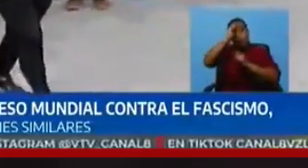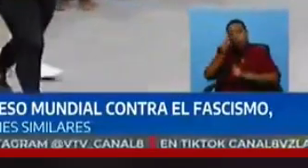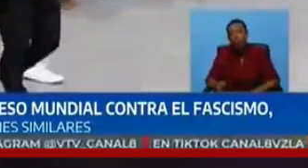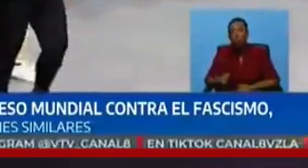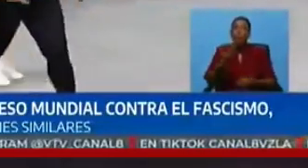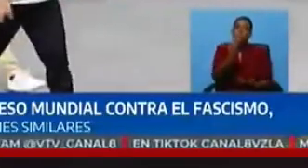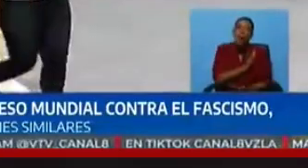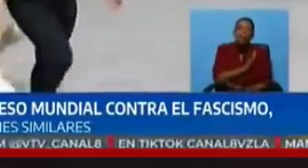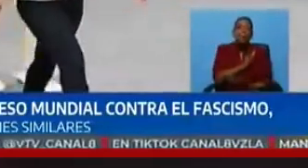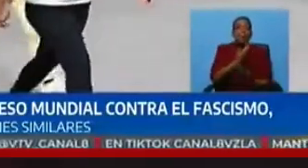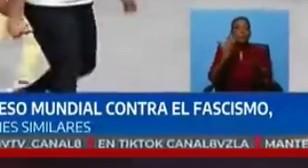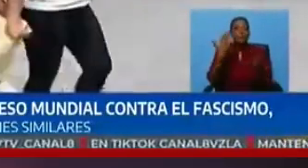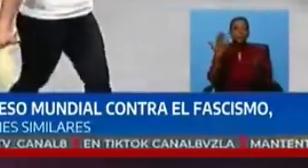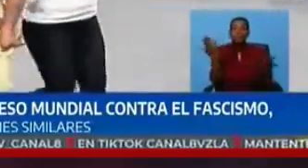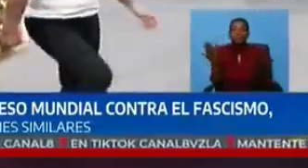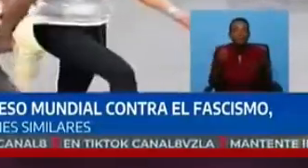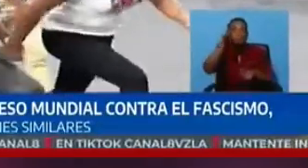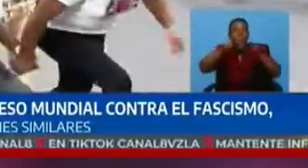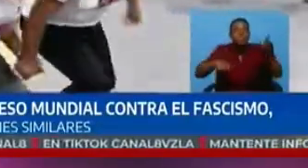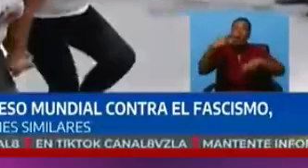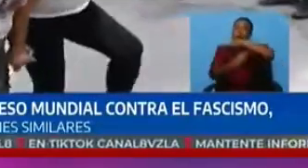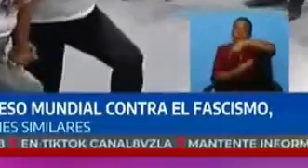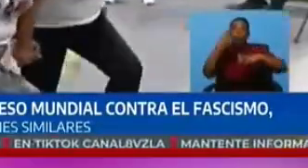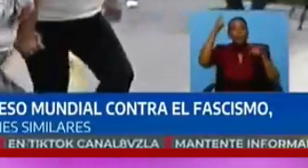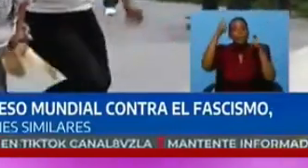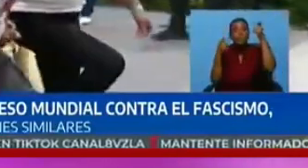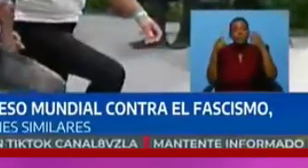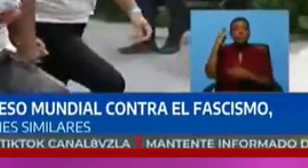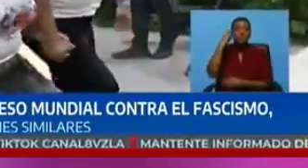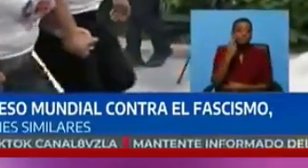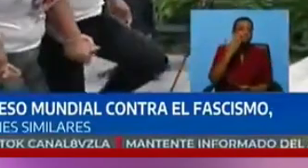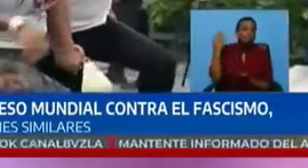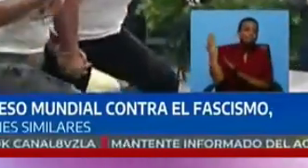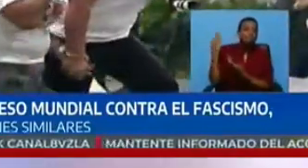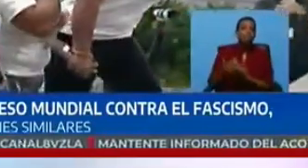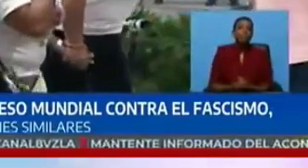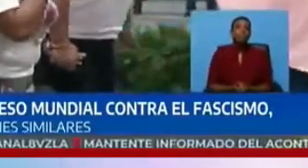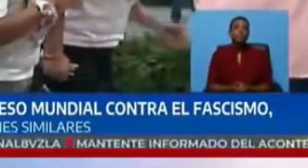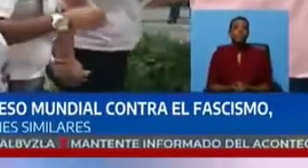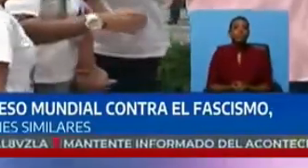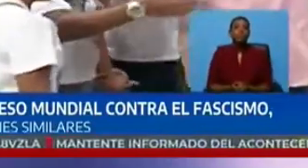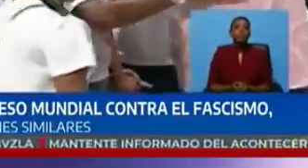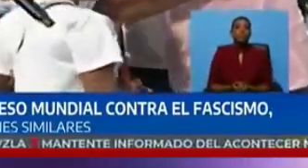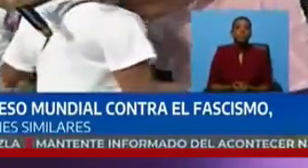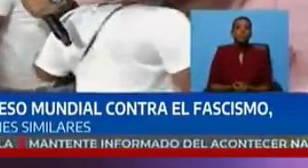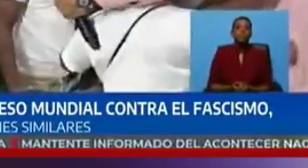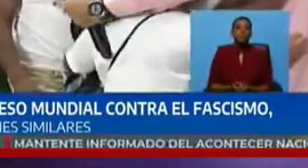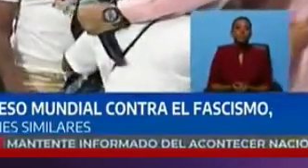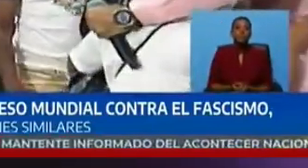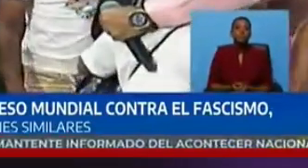fueron asesinados el 29, asesinadas sobre todo el 29 de julio, un día después de las